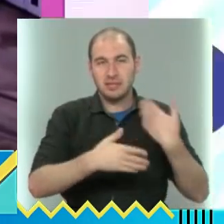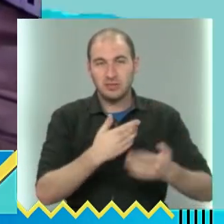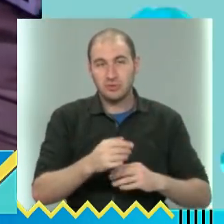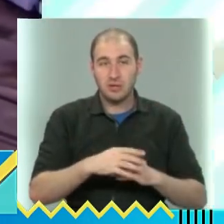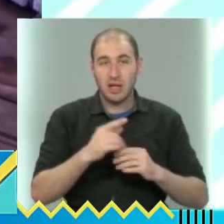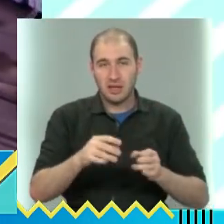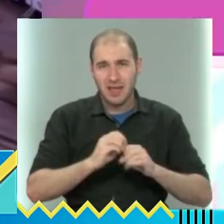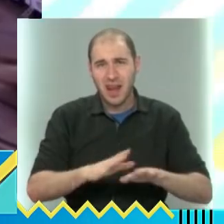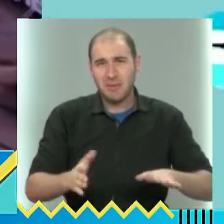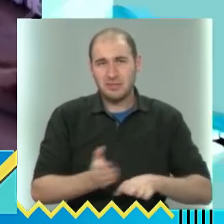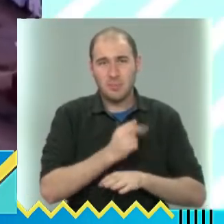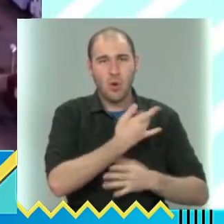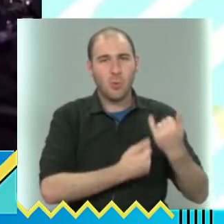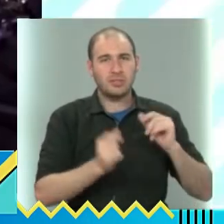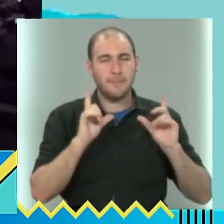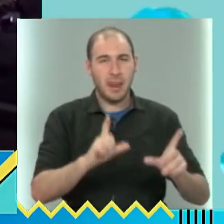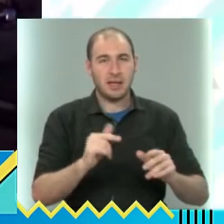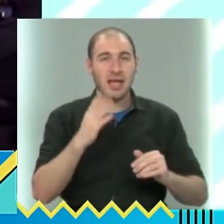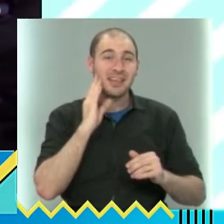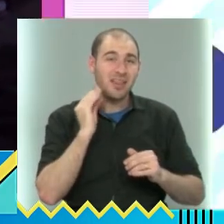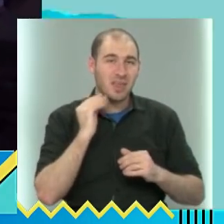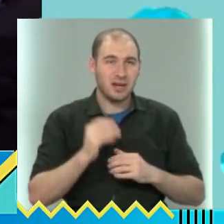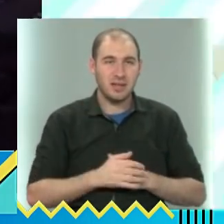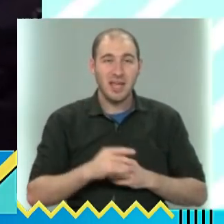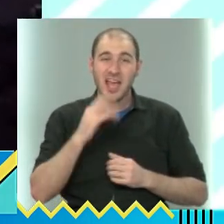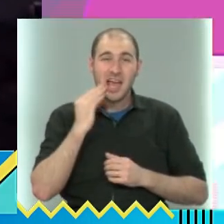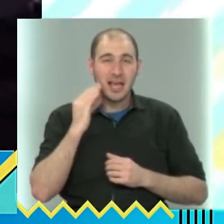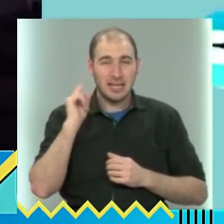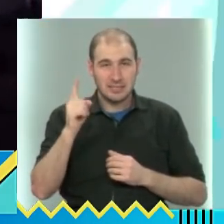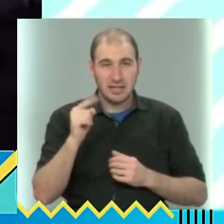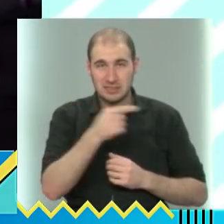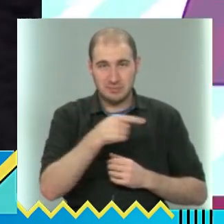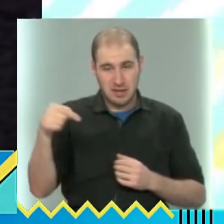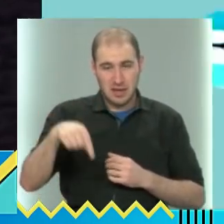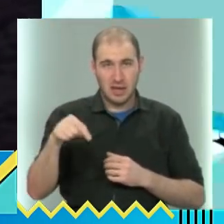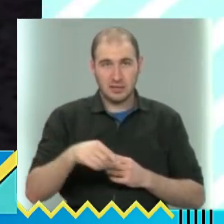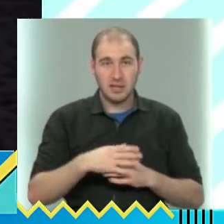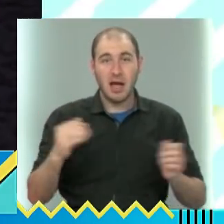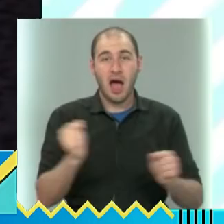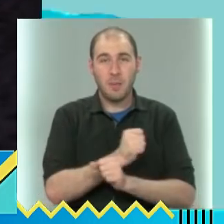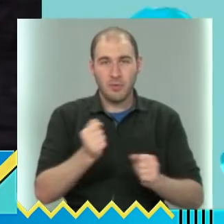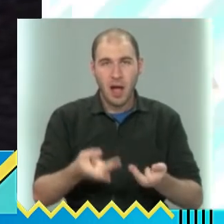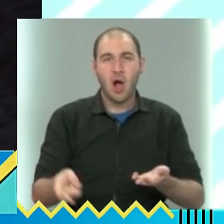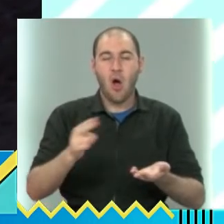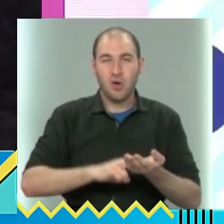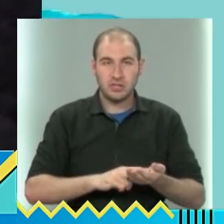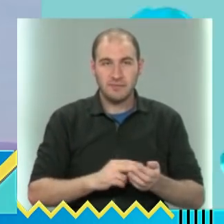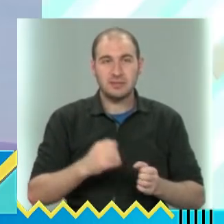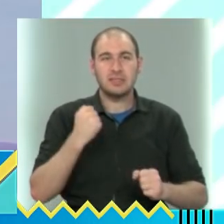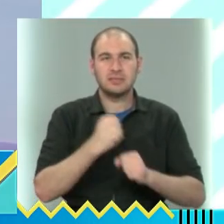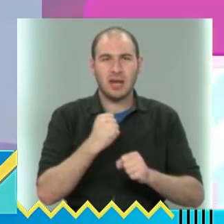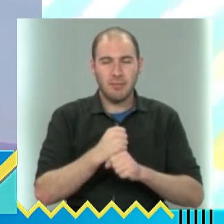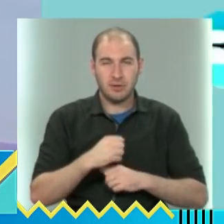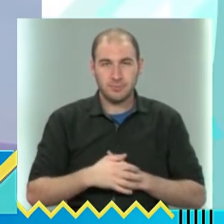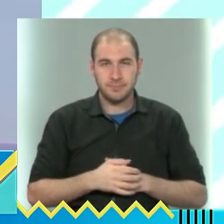vuelto atrás. Y vos estabas mencionando en tu placa el Reino Unido, y el Reino Unido esta semana justamente ha aprobado nuevamente trabajos